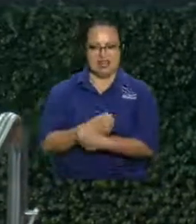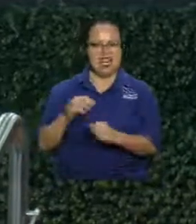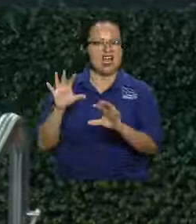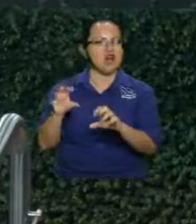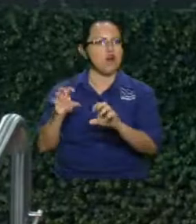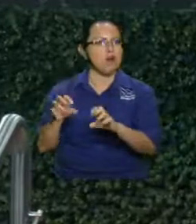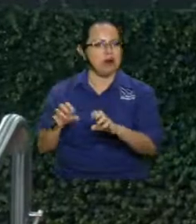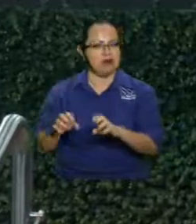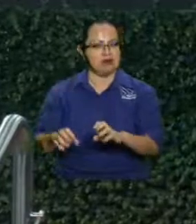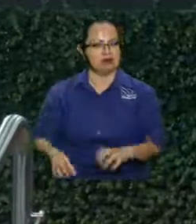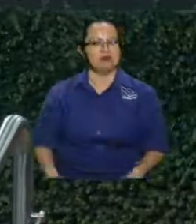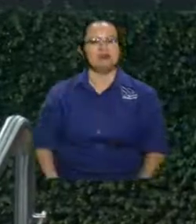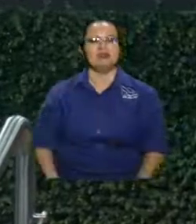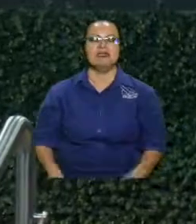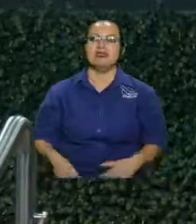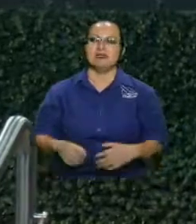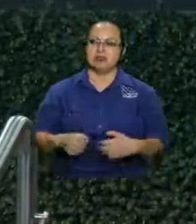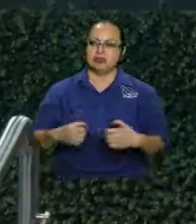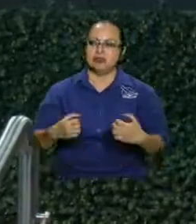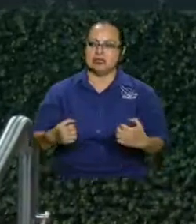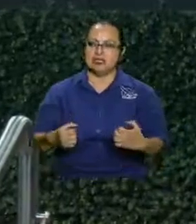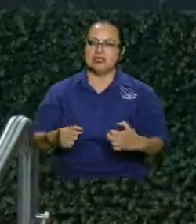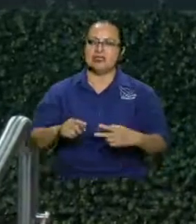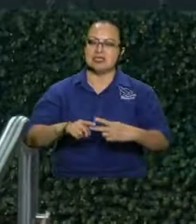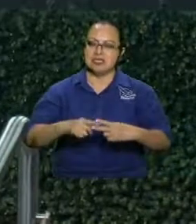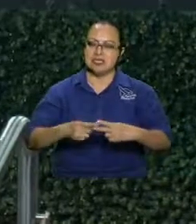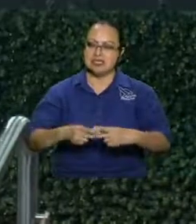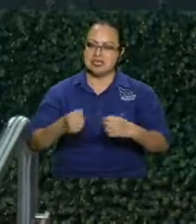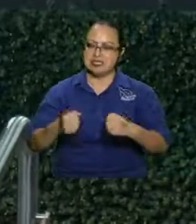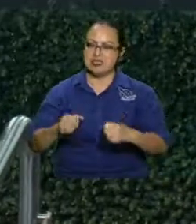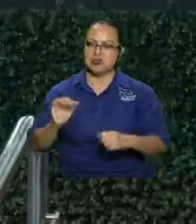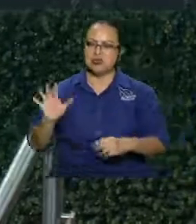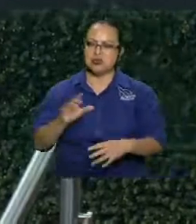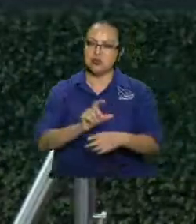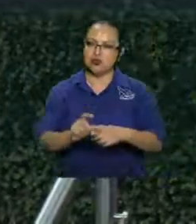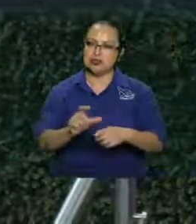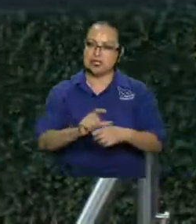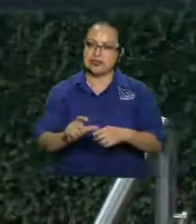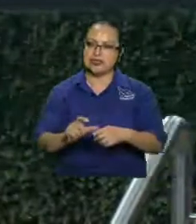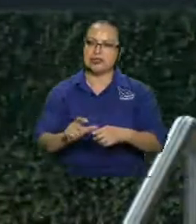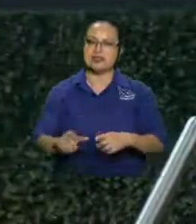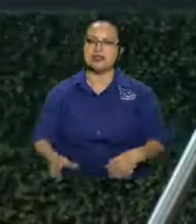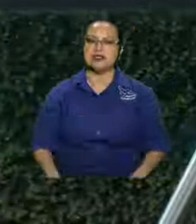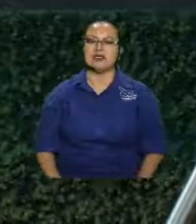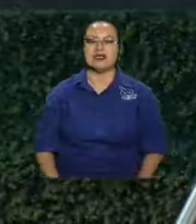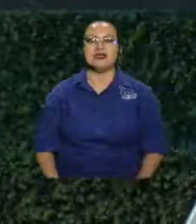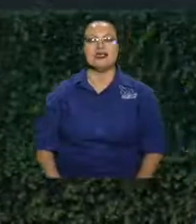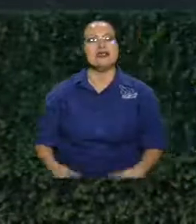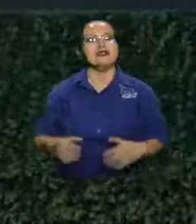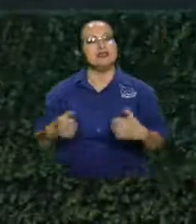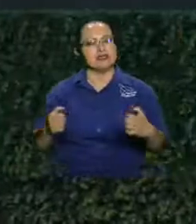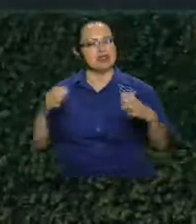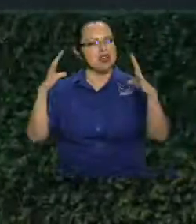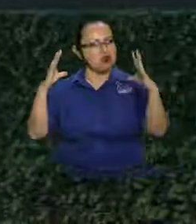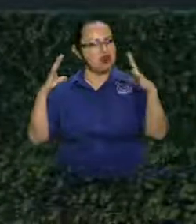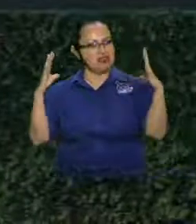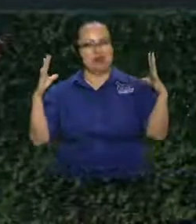¡pau! Y encima de eso empieza entonces él a hacer las cosas. Entonces,